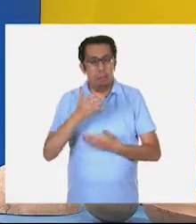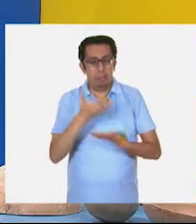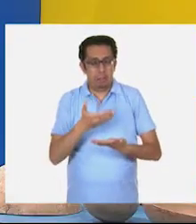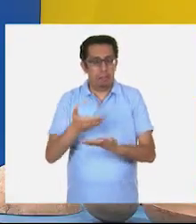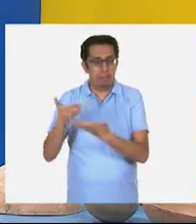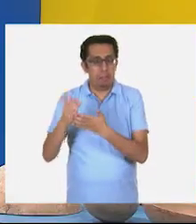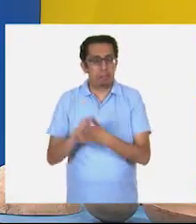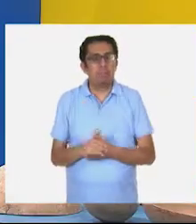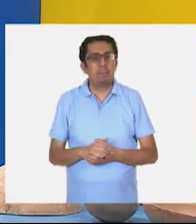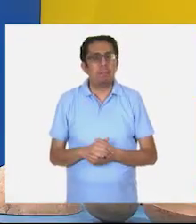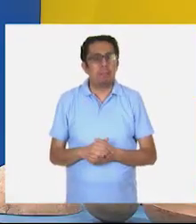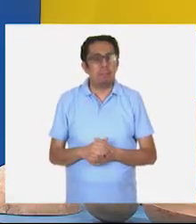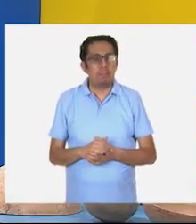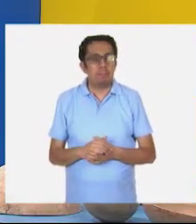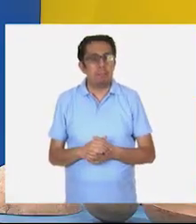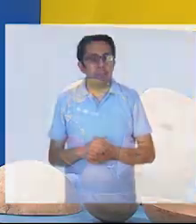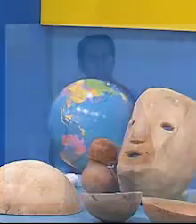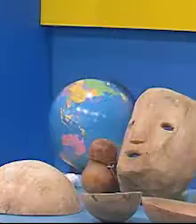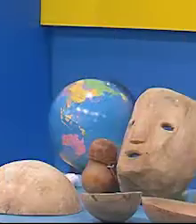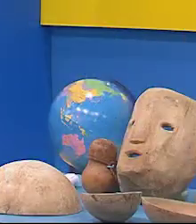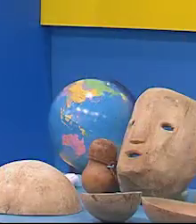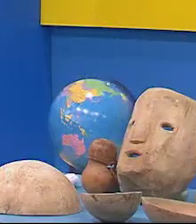favor.